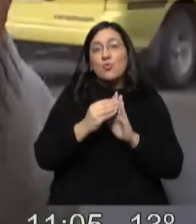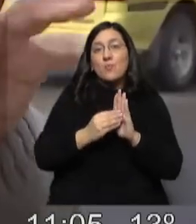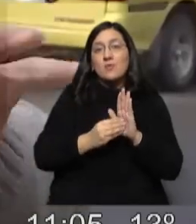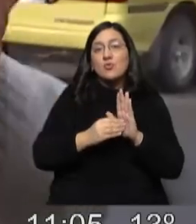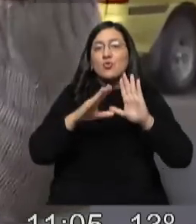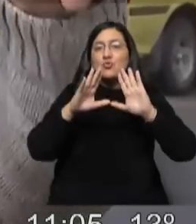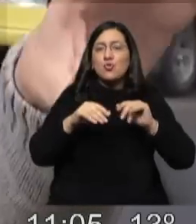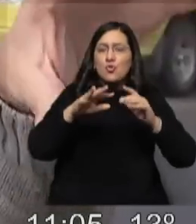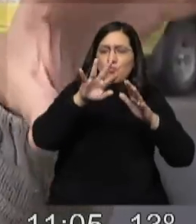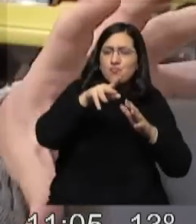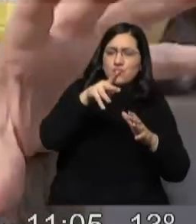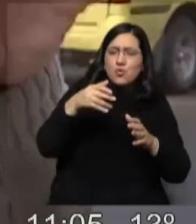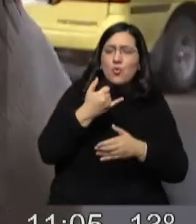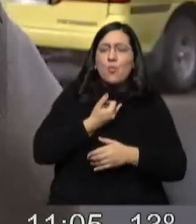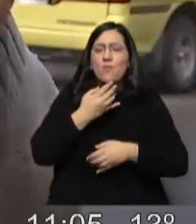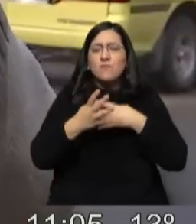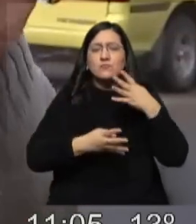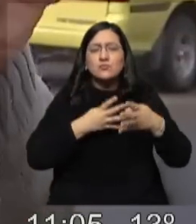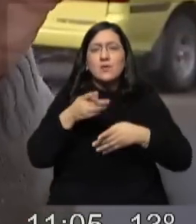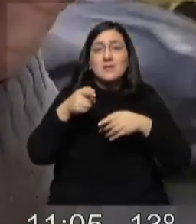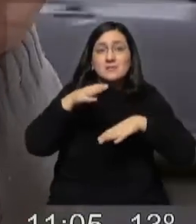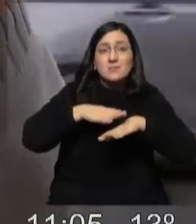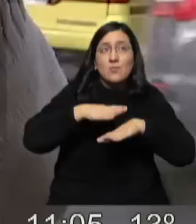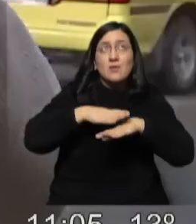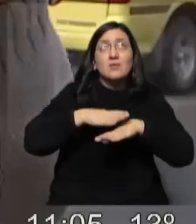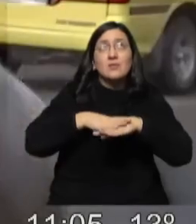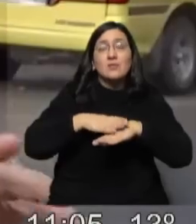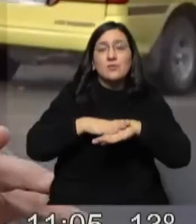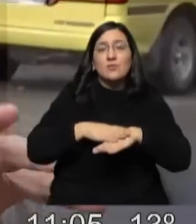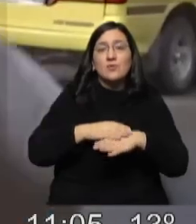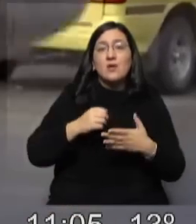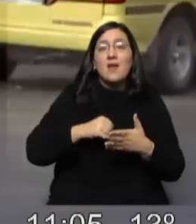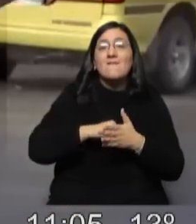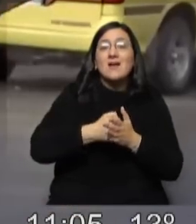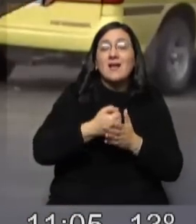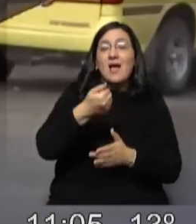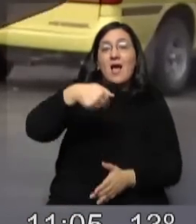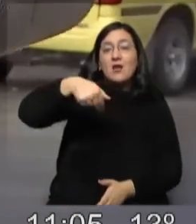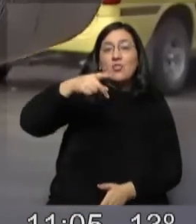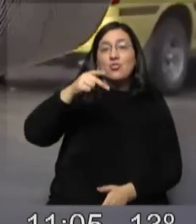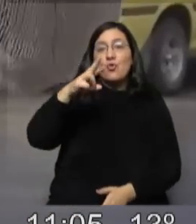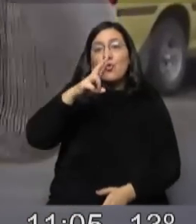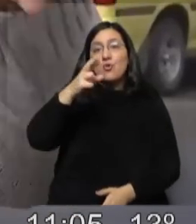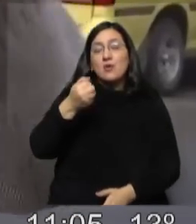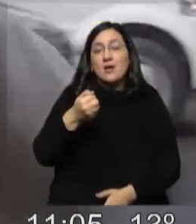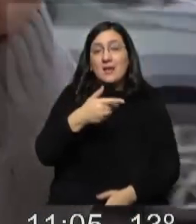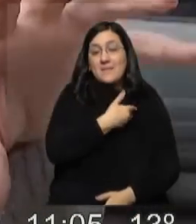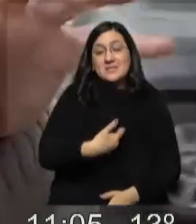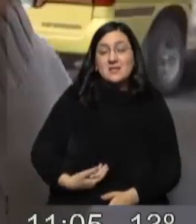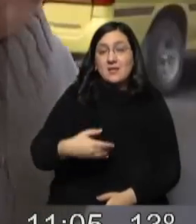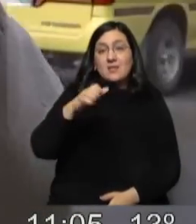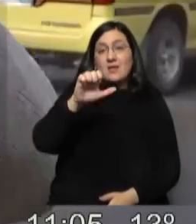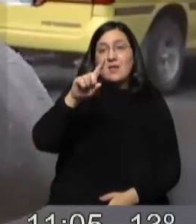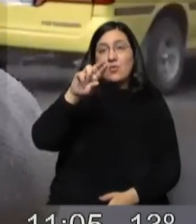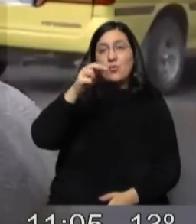todo el organigrama de cómo funcionaba en ese momento la banca de Andorra en Montevideo, que la presidía Eduardo H., y estamos